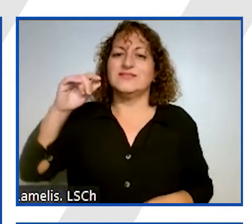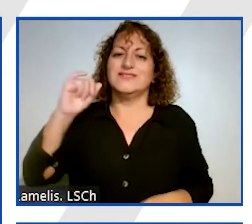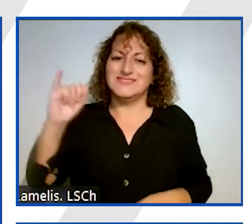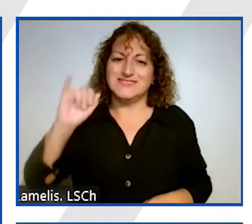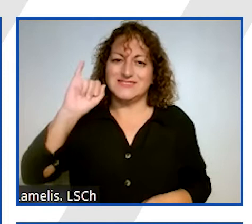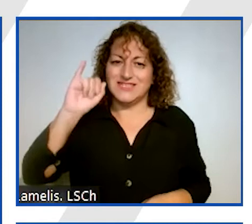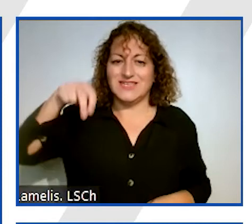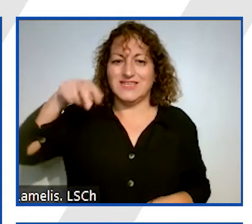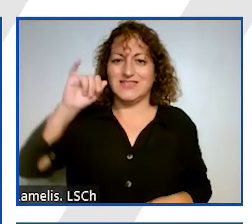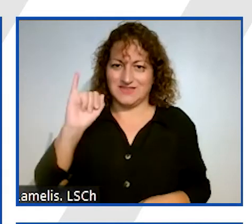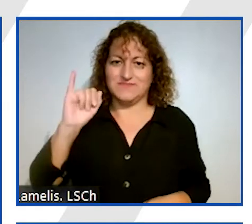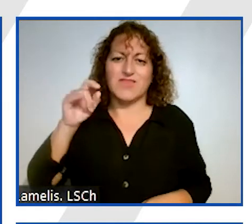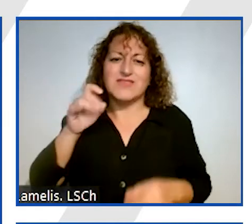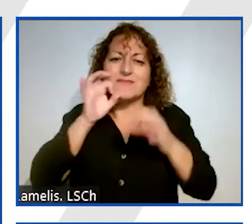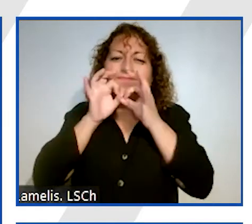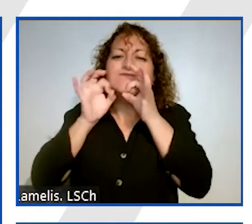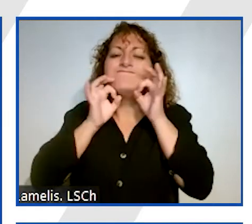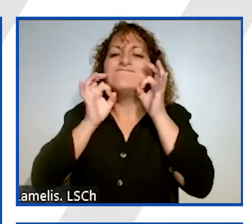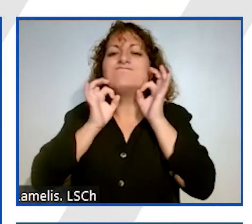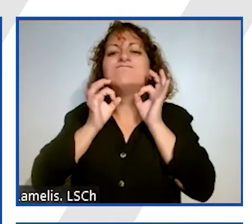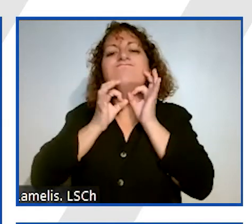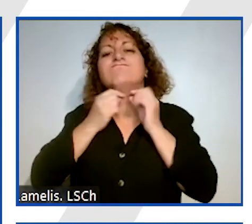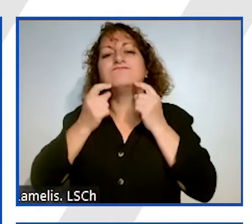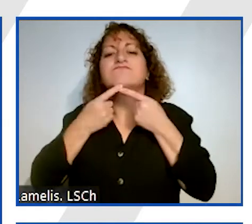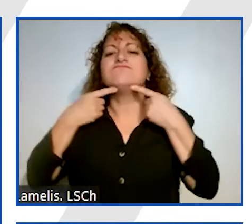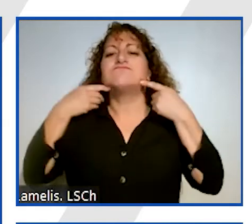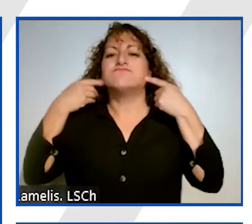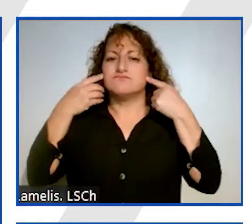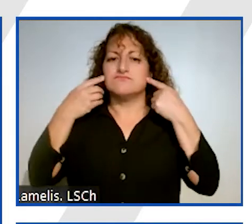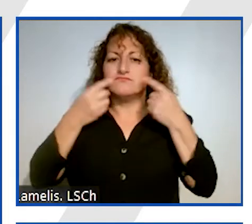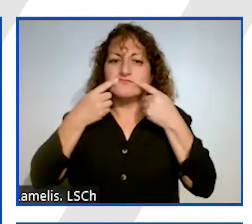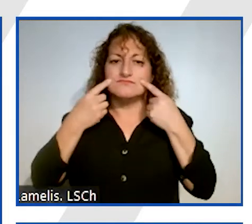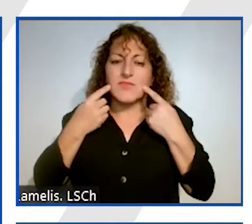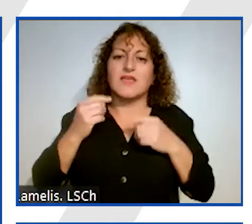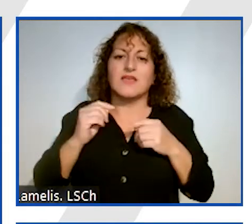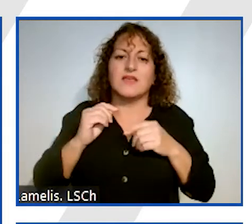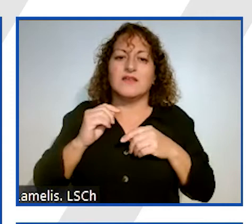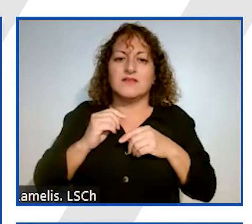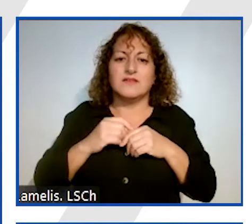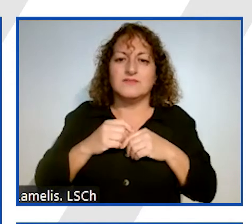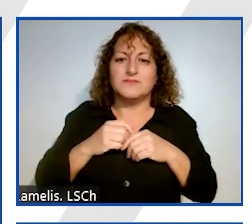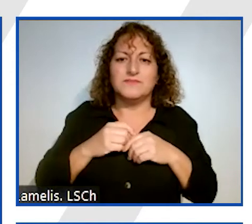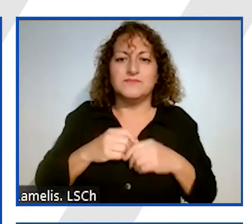boca, en el hocico y en las rayas en la parte ventral, que tengo una imagen mejor.